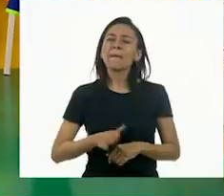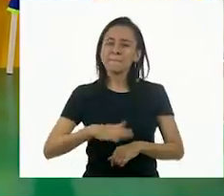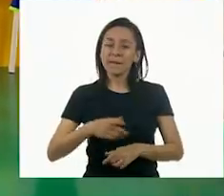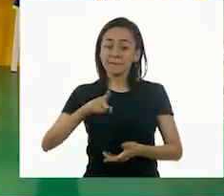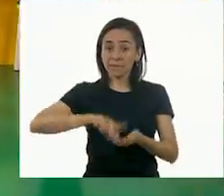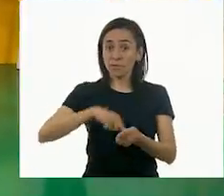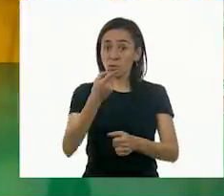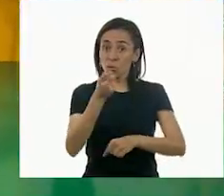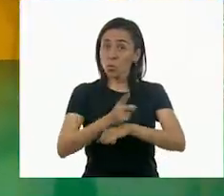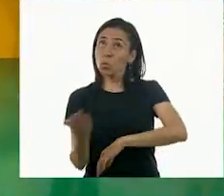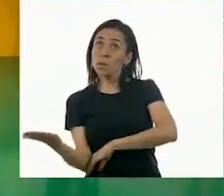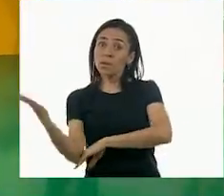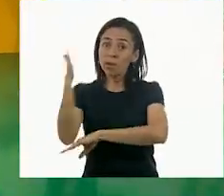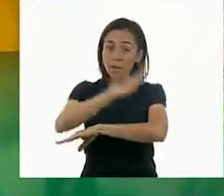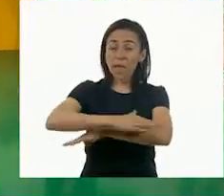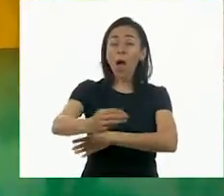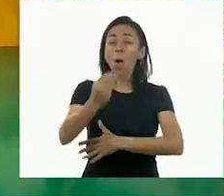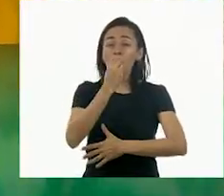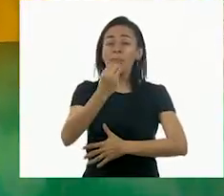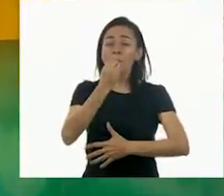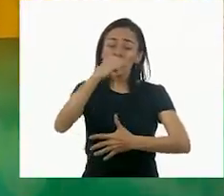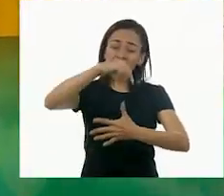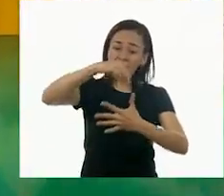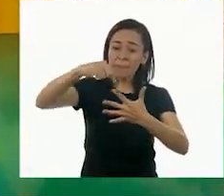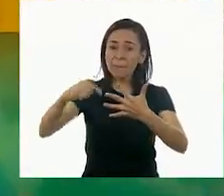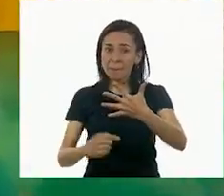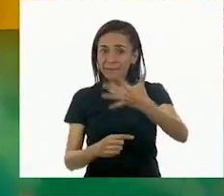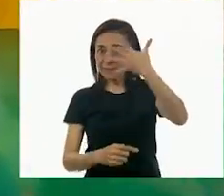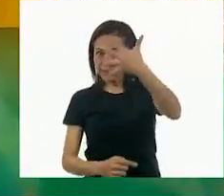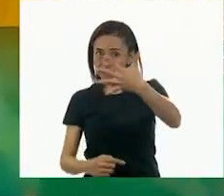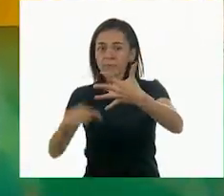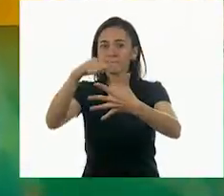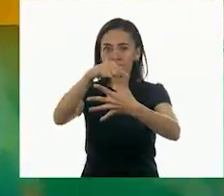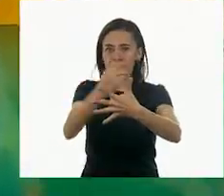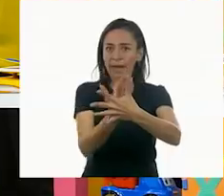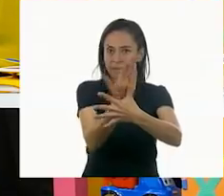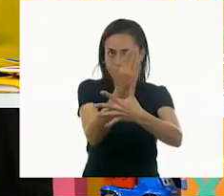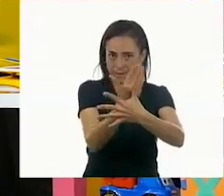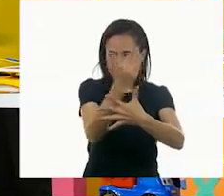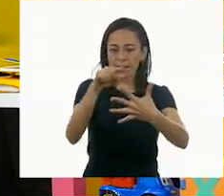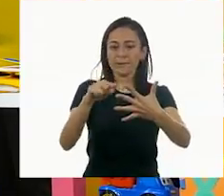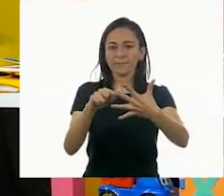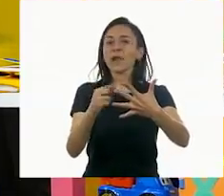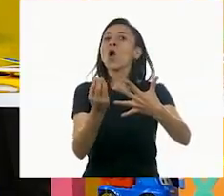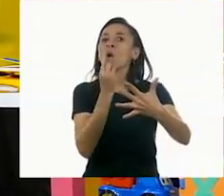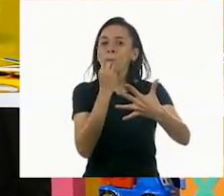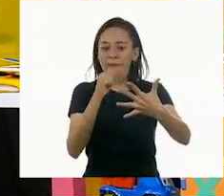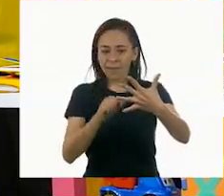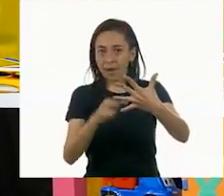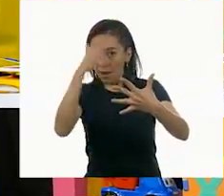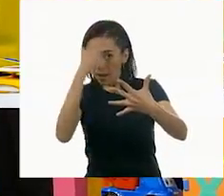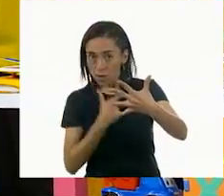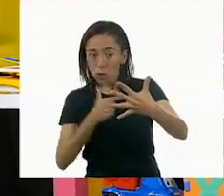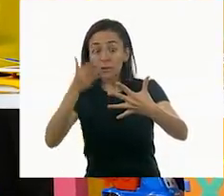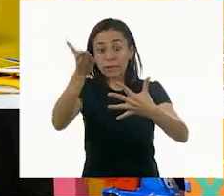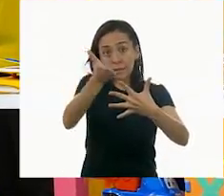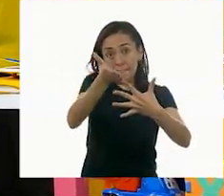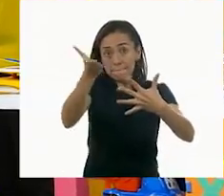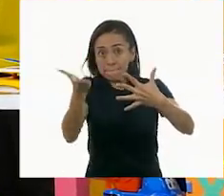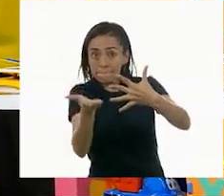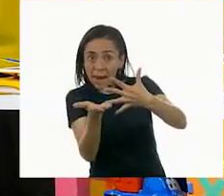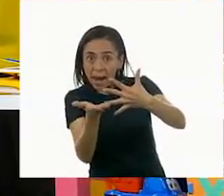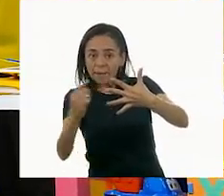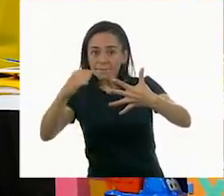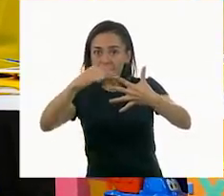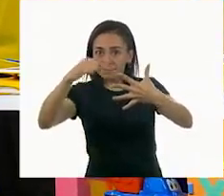día. El desayuno, la comida y la cena. Y entre el desayuno y la comida,